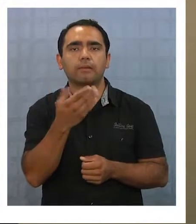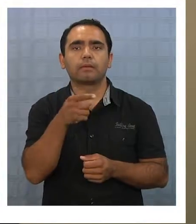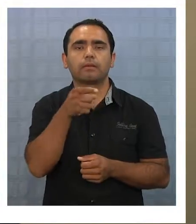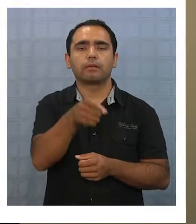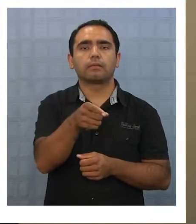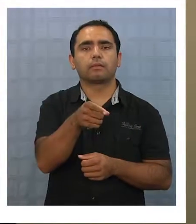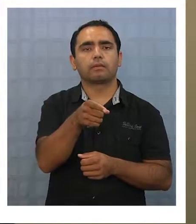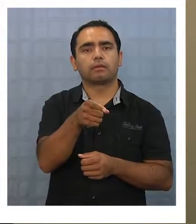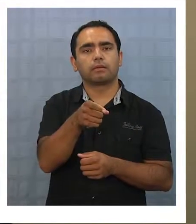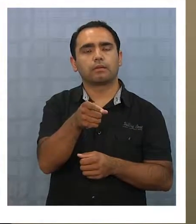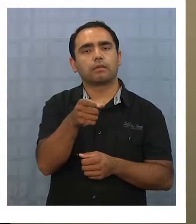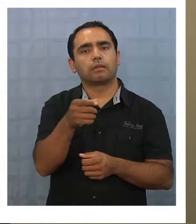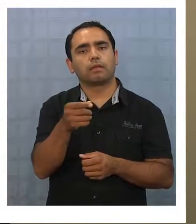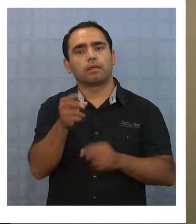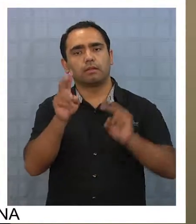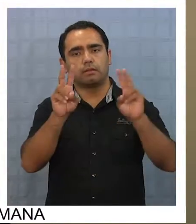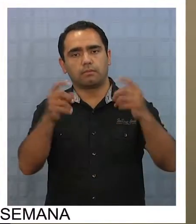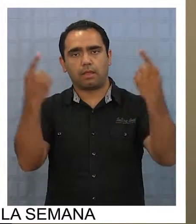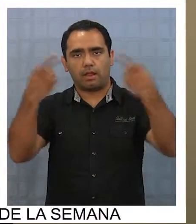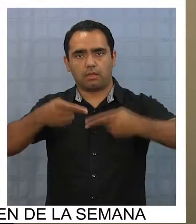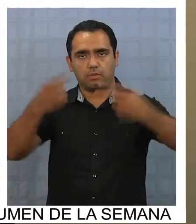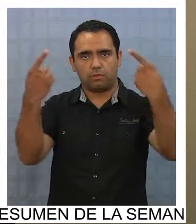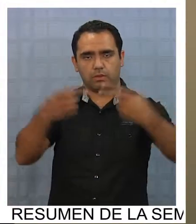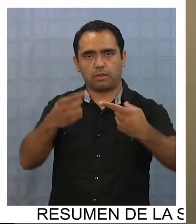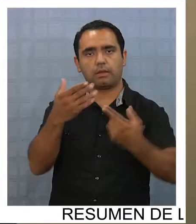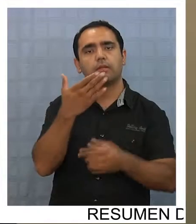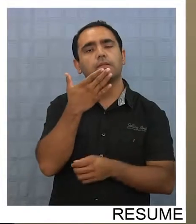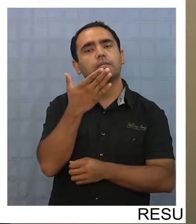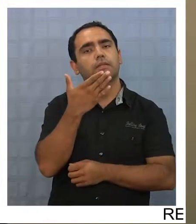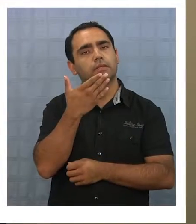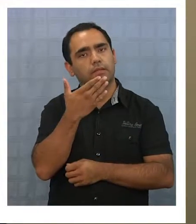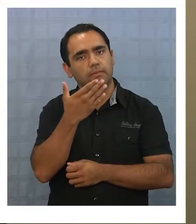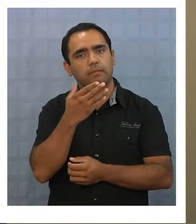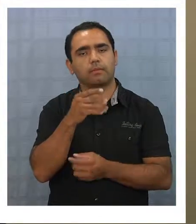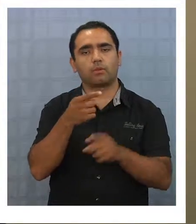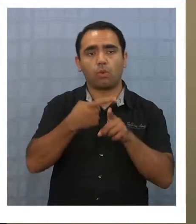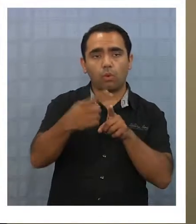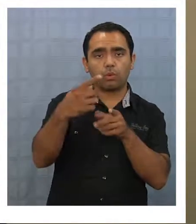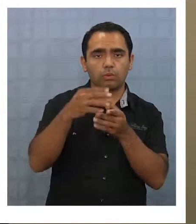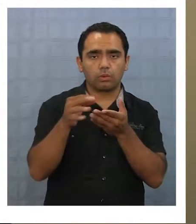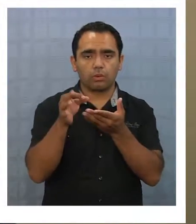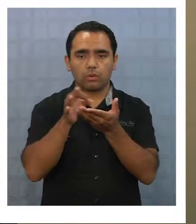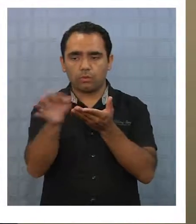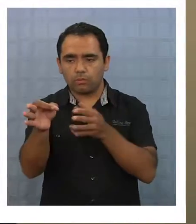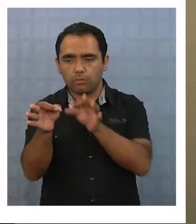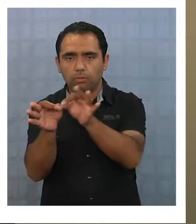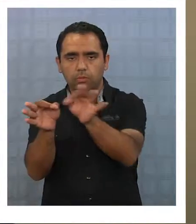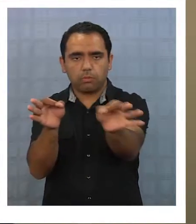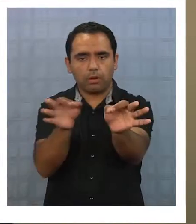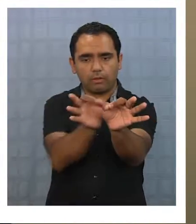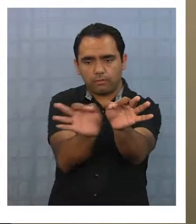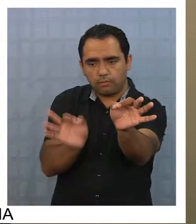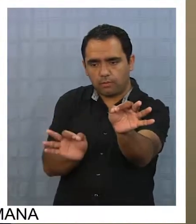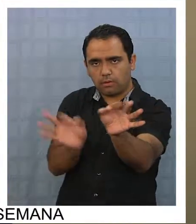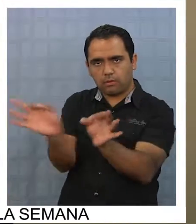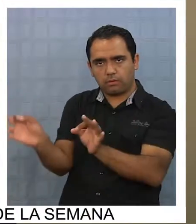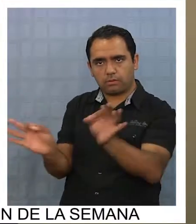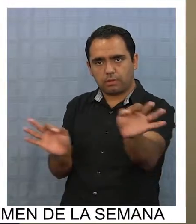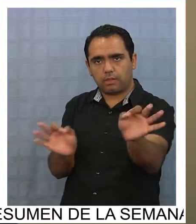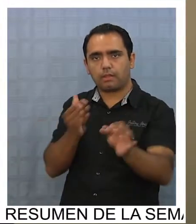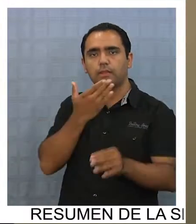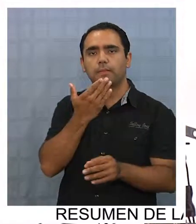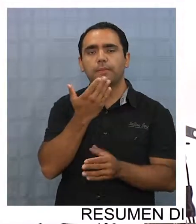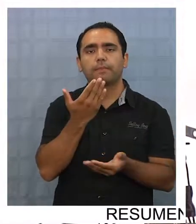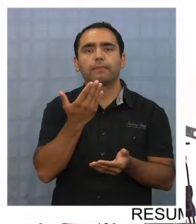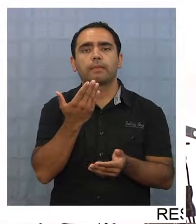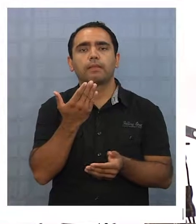También va a dar suministro a lo que es el sector de la aduana, los distintos pueblos que están alrededor de esta línea y yo